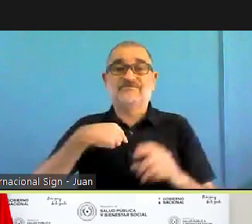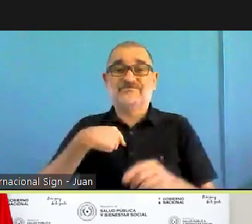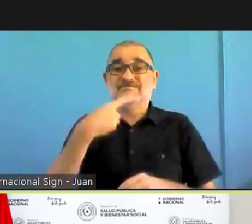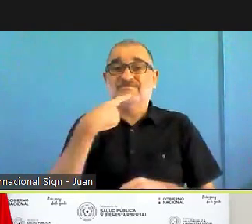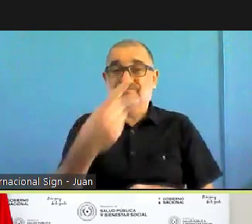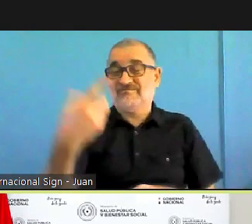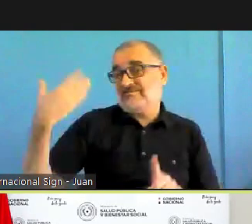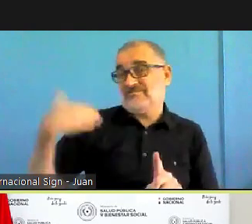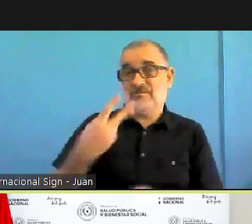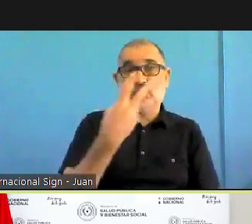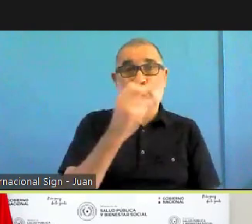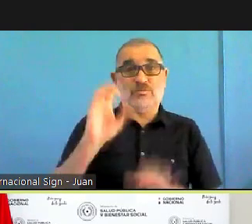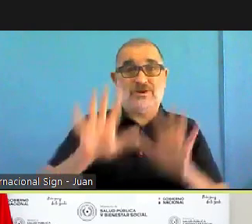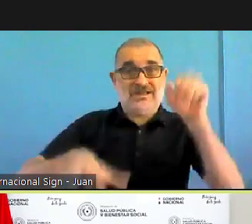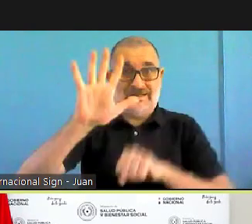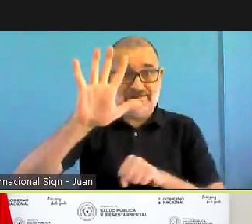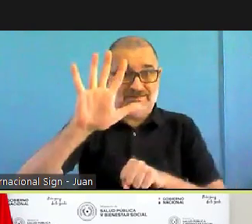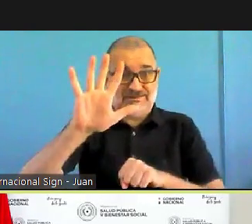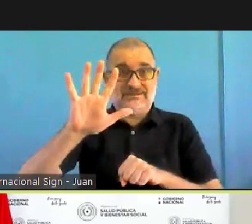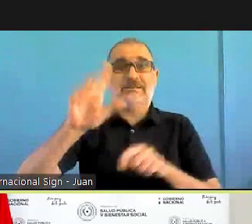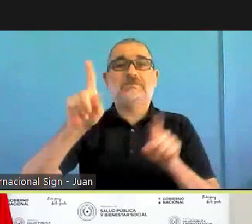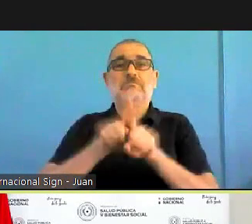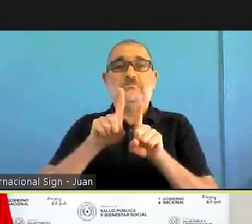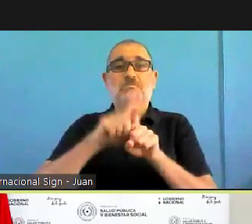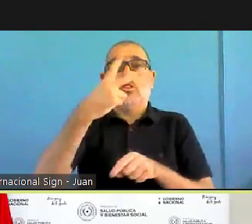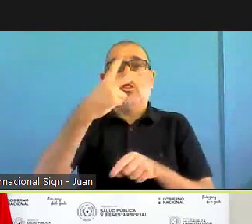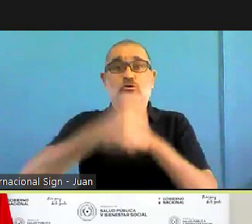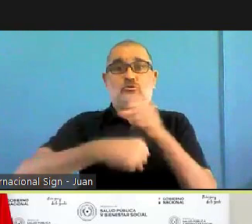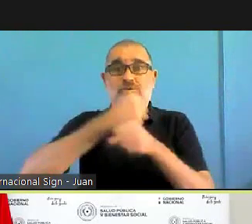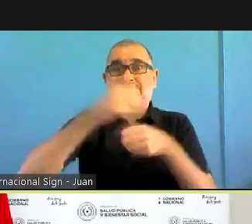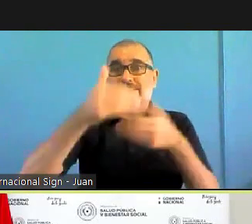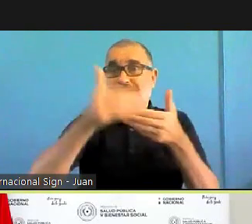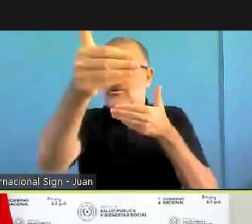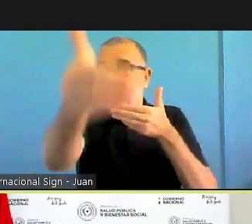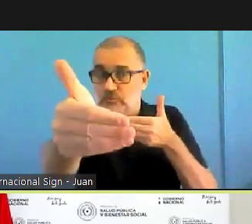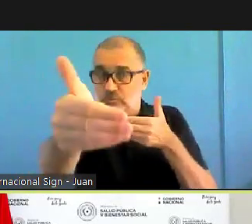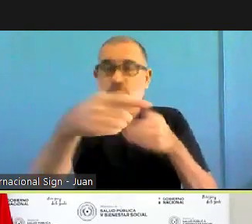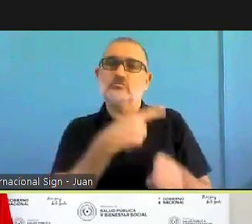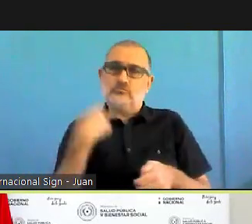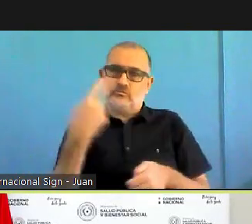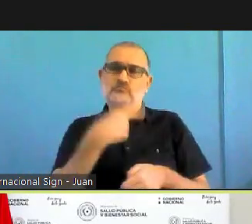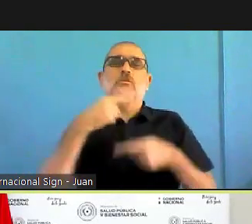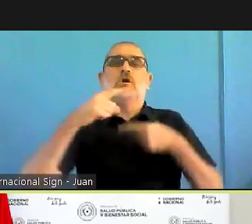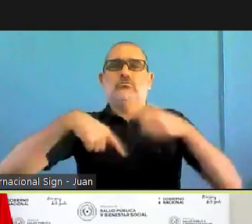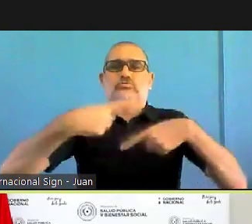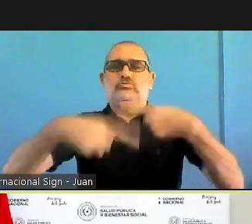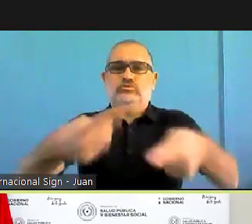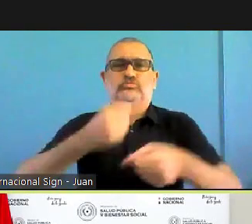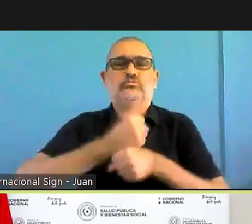al 2019, siguiente, no, atrás, no sale atrás.